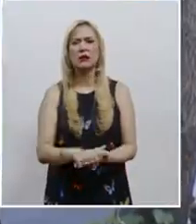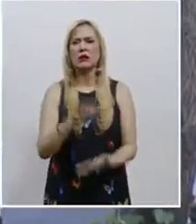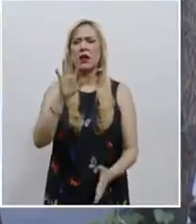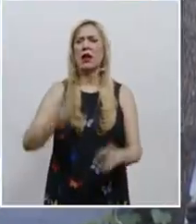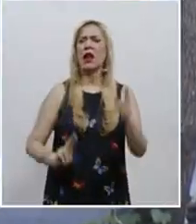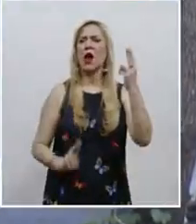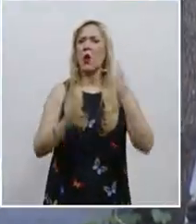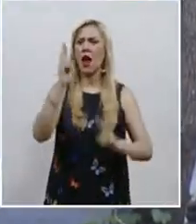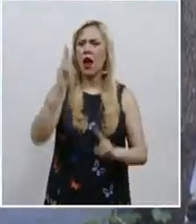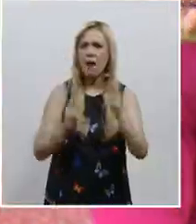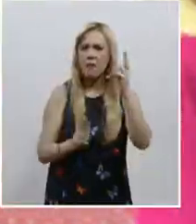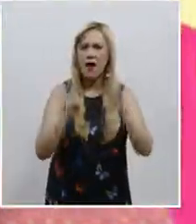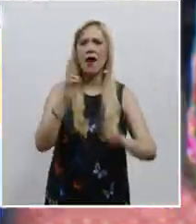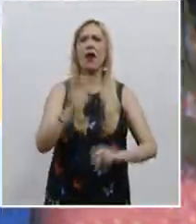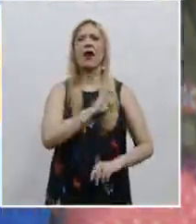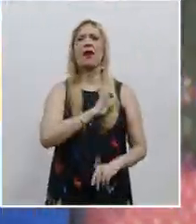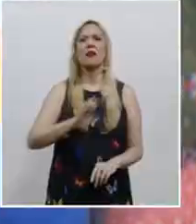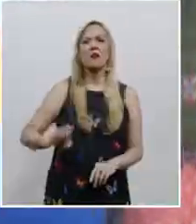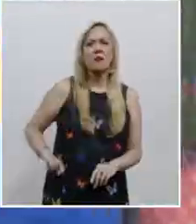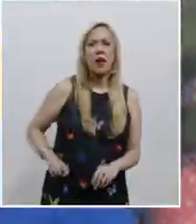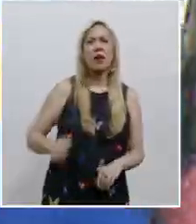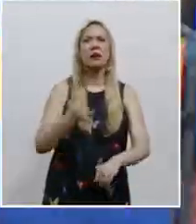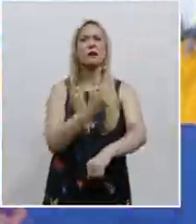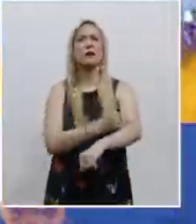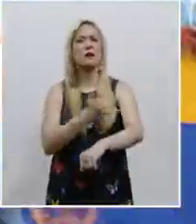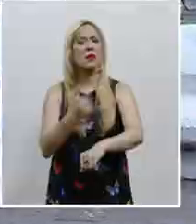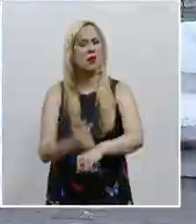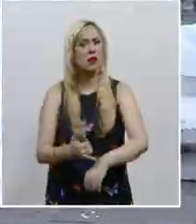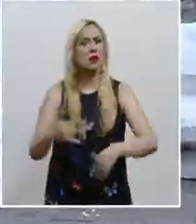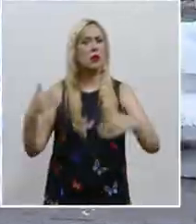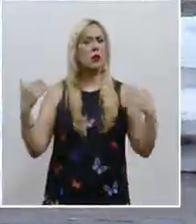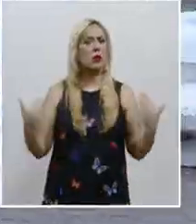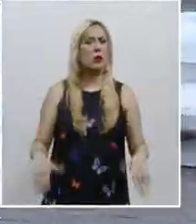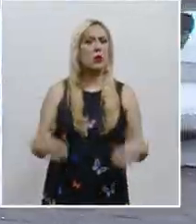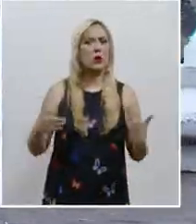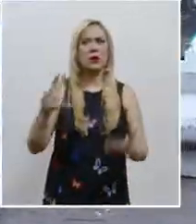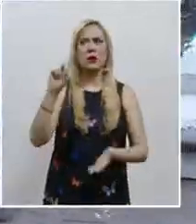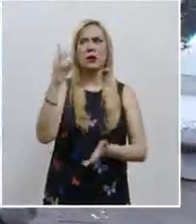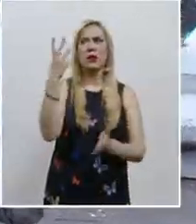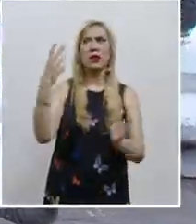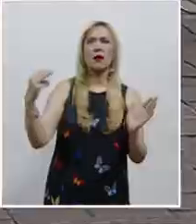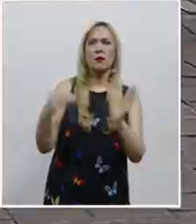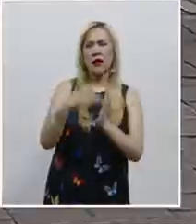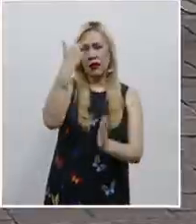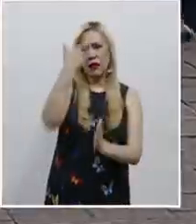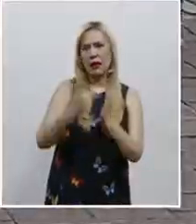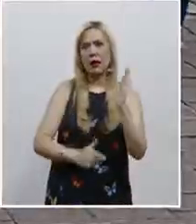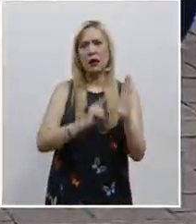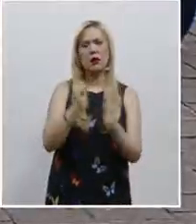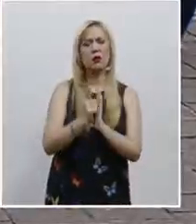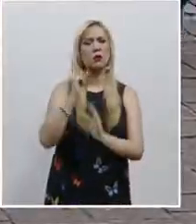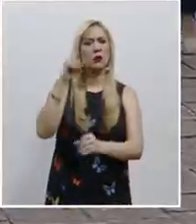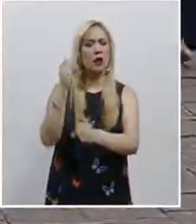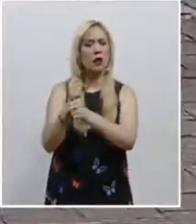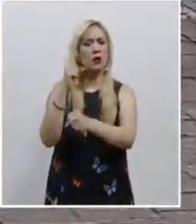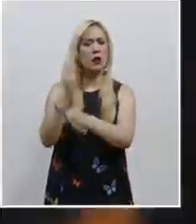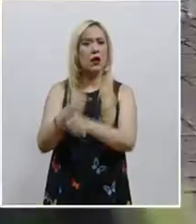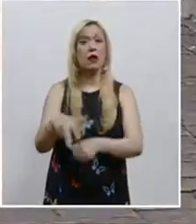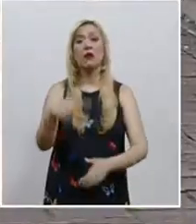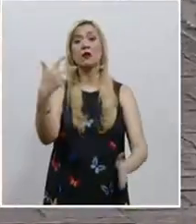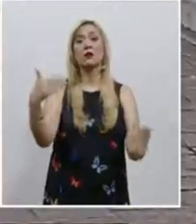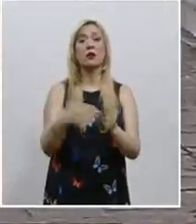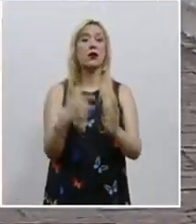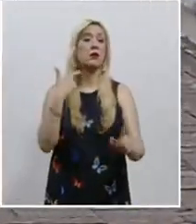Naucalpan, Ecatepec e Iztapalapa. Cada año ocurren más de 33,000 delitos contra menores de edad, 13,000 homicidios